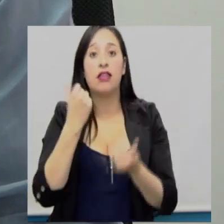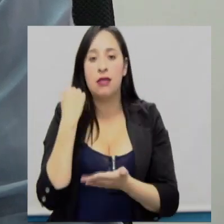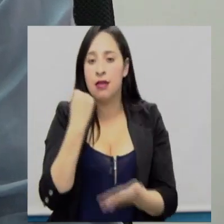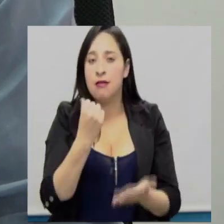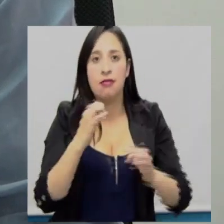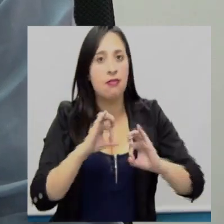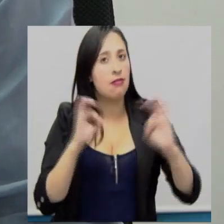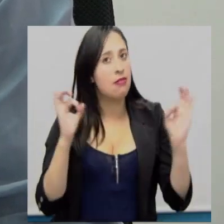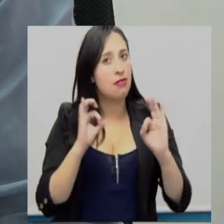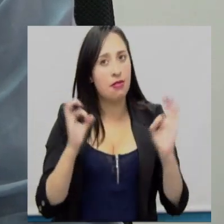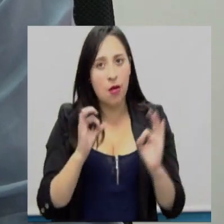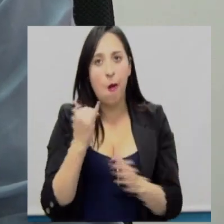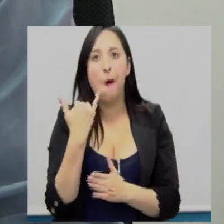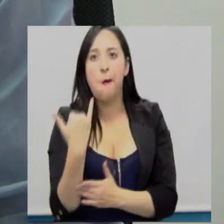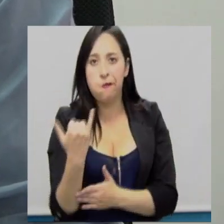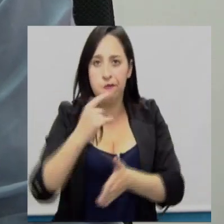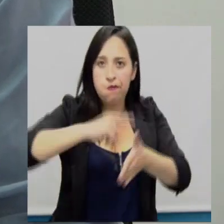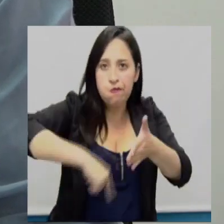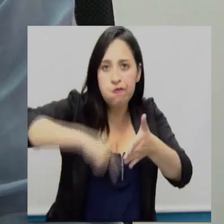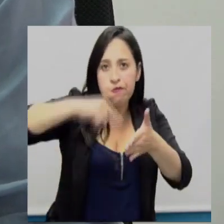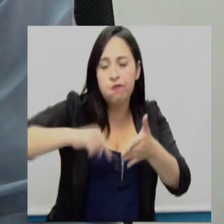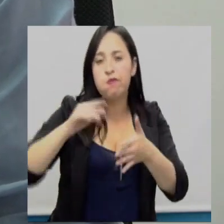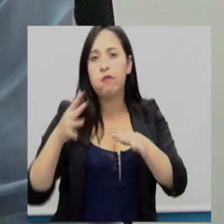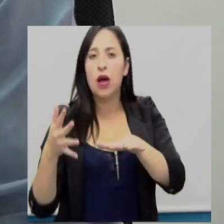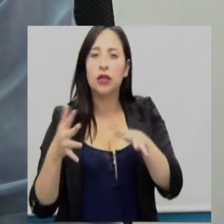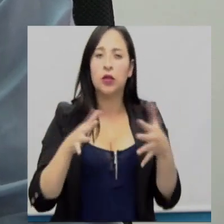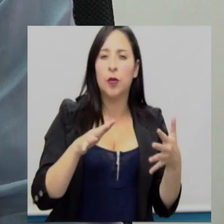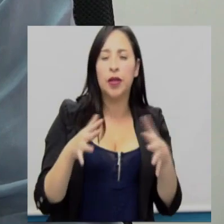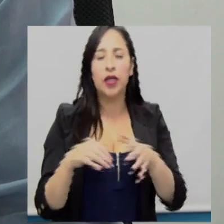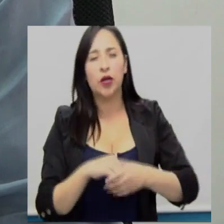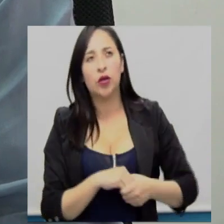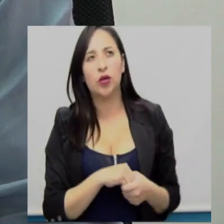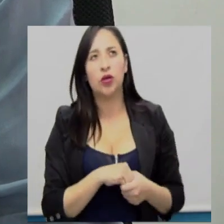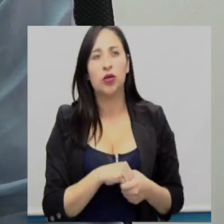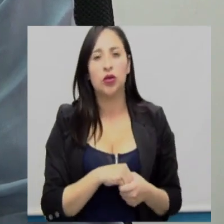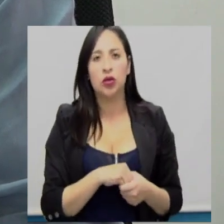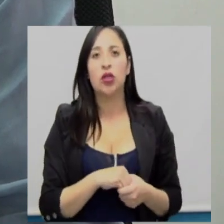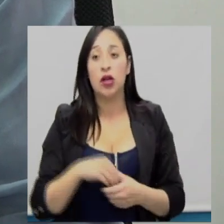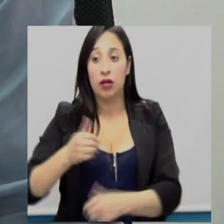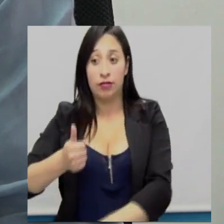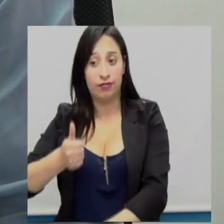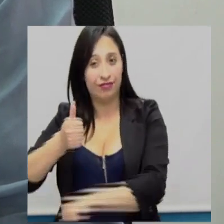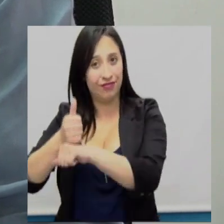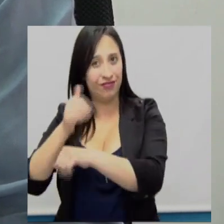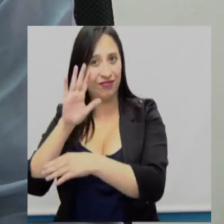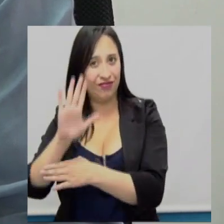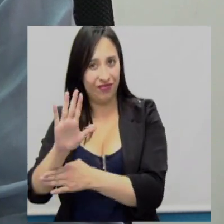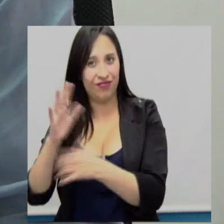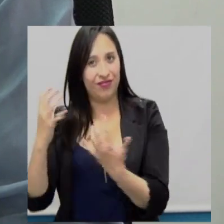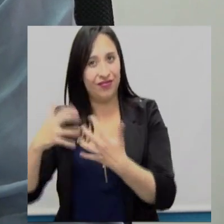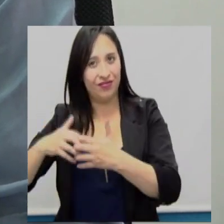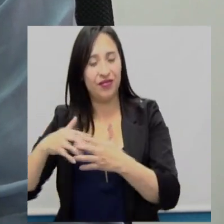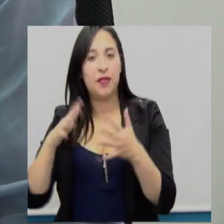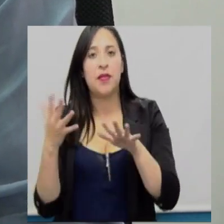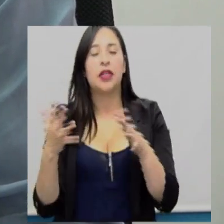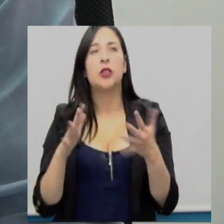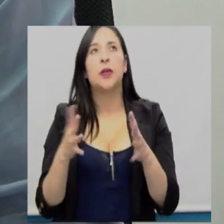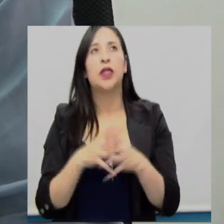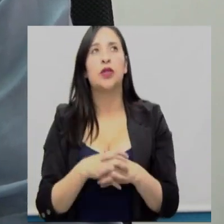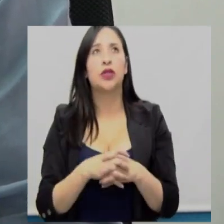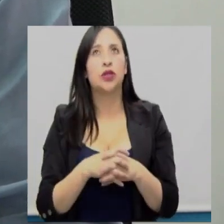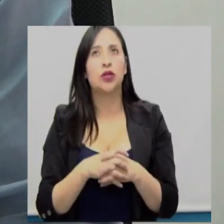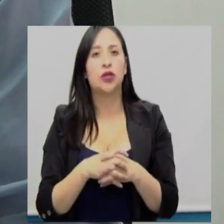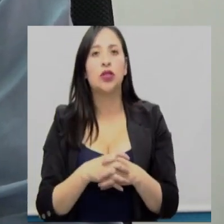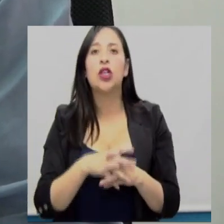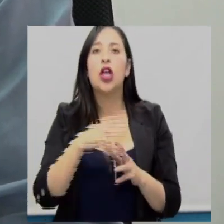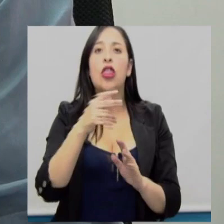se detectaron contratos asignados directamente por la gerente de la entidad por un